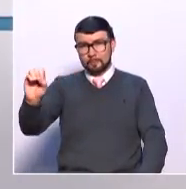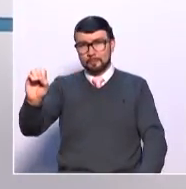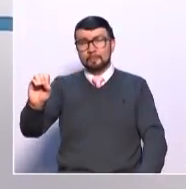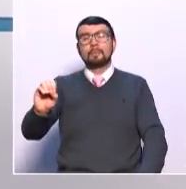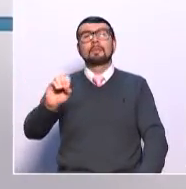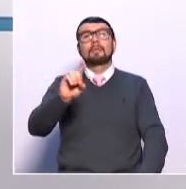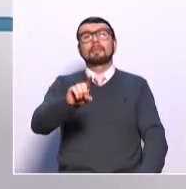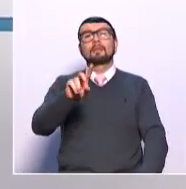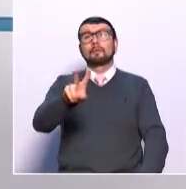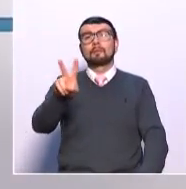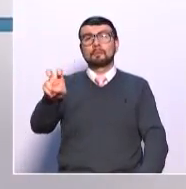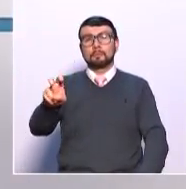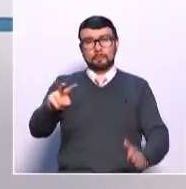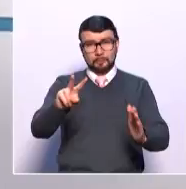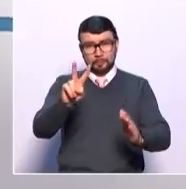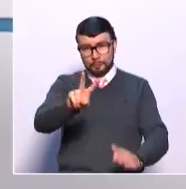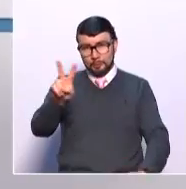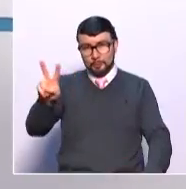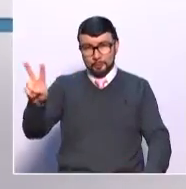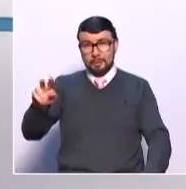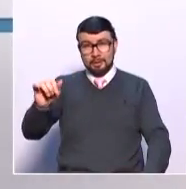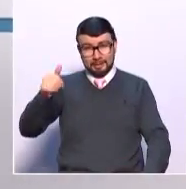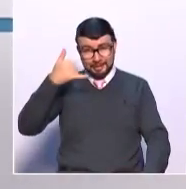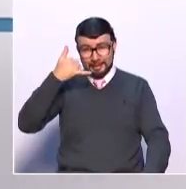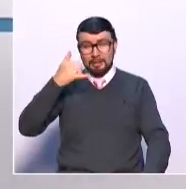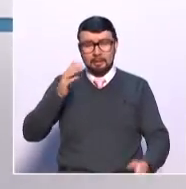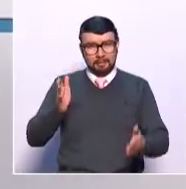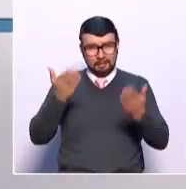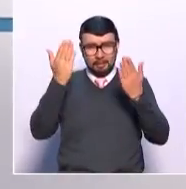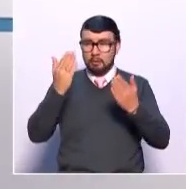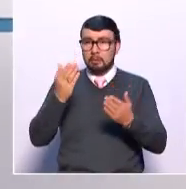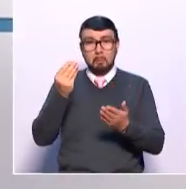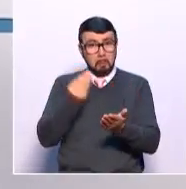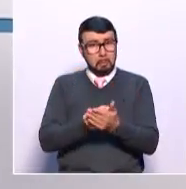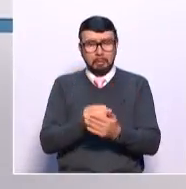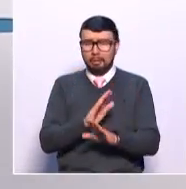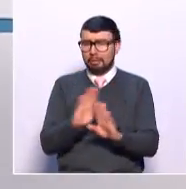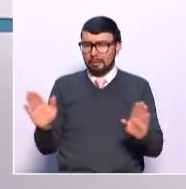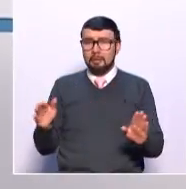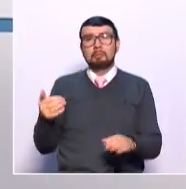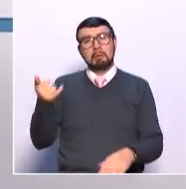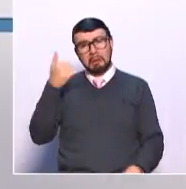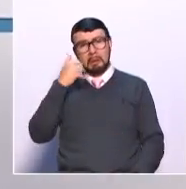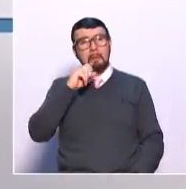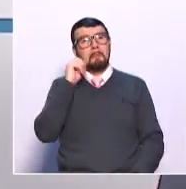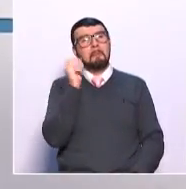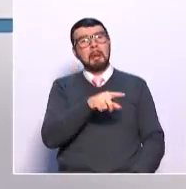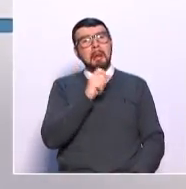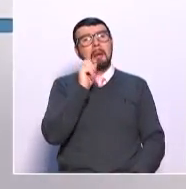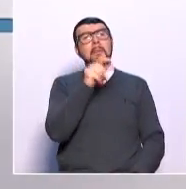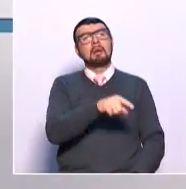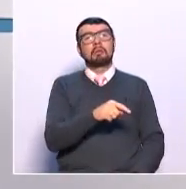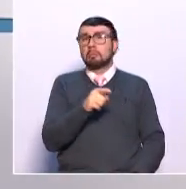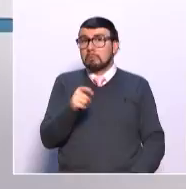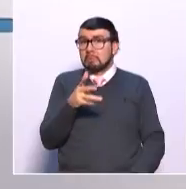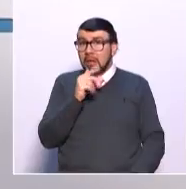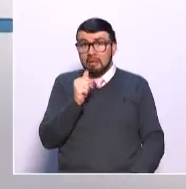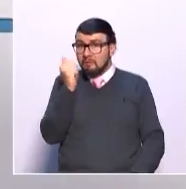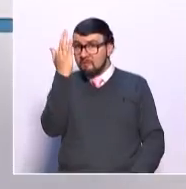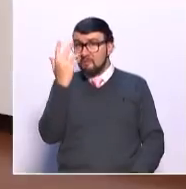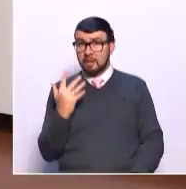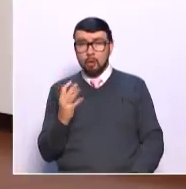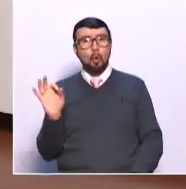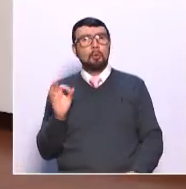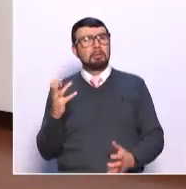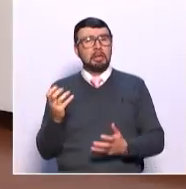puedan ahora mismo marcar este número telefónico que no les cuesta nada su llamada y hacen las preguntas si no tienen la posibilidad de facebook line o si quieren